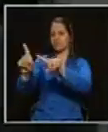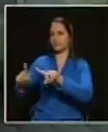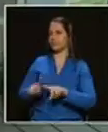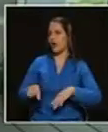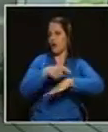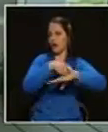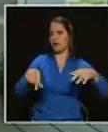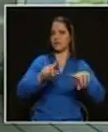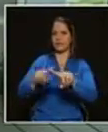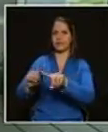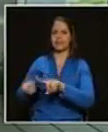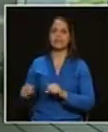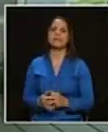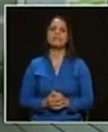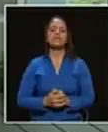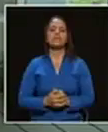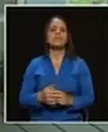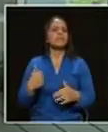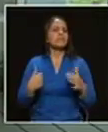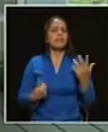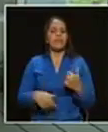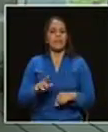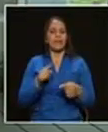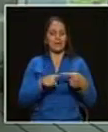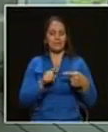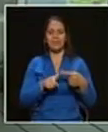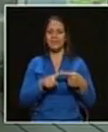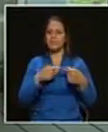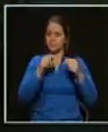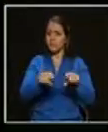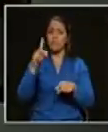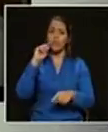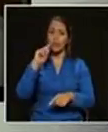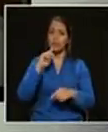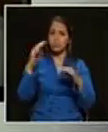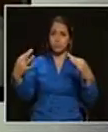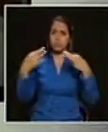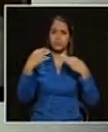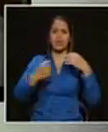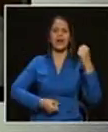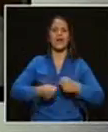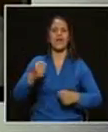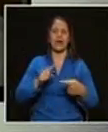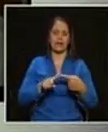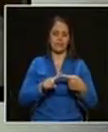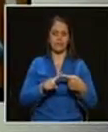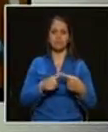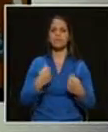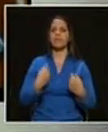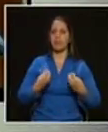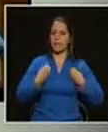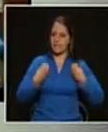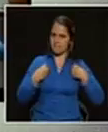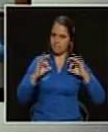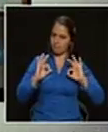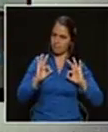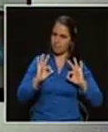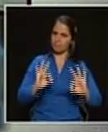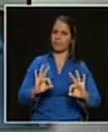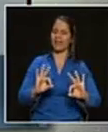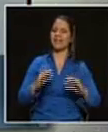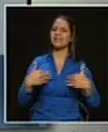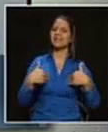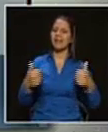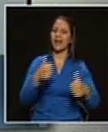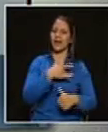horarios. Específicamente, los contenidos a los cuales ellos pueden tener acceso son programas como Vivir Mejor, que es un programa de